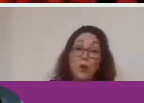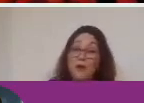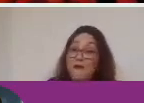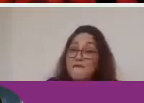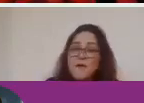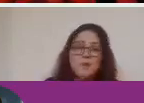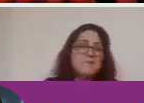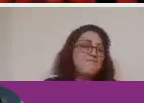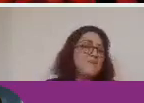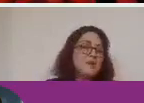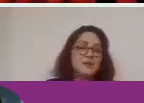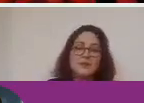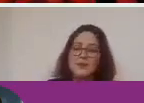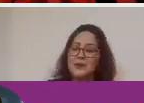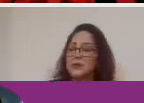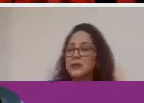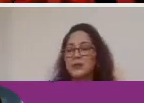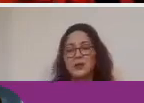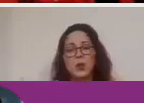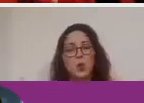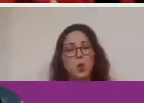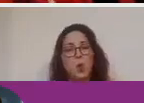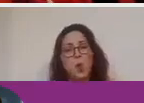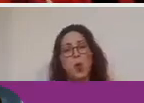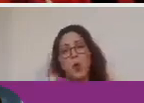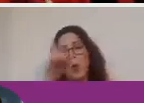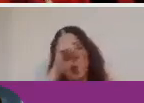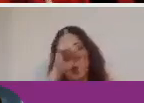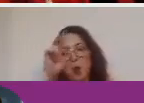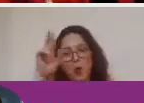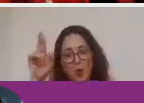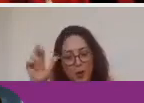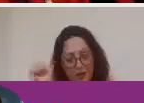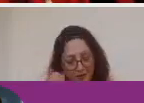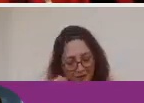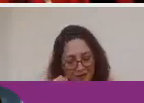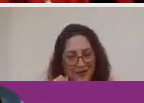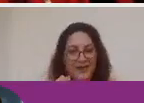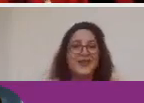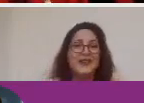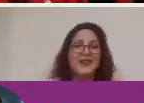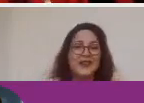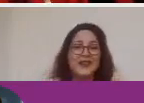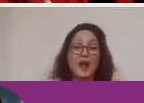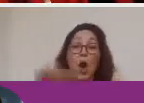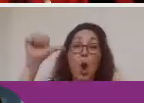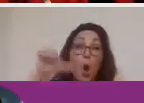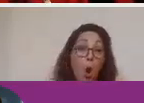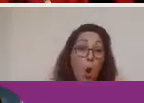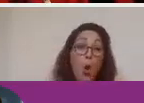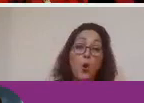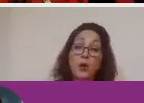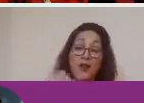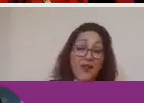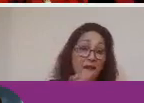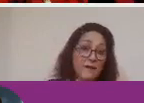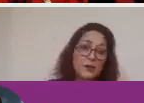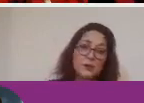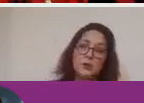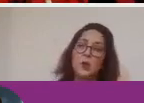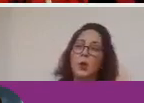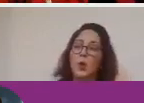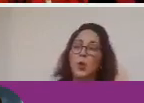concentración, vinculación afectiva y social pobre y retraimiento incluso. La que sigue. Esta